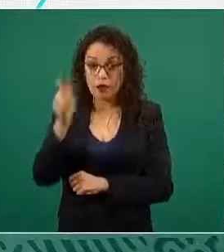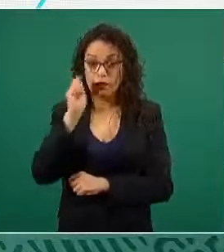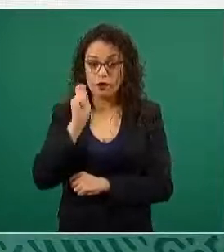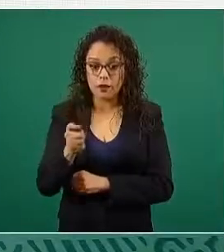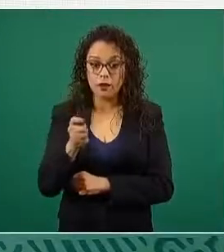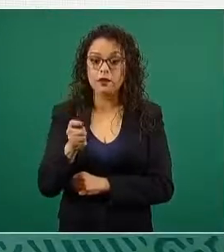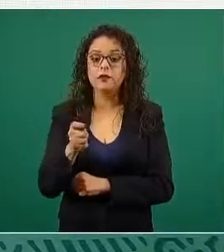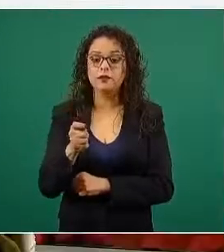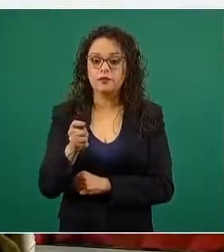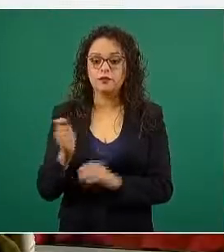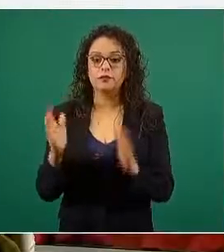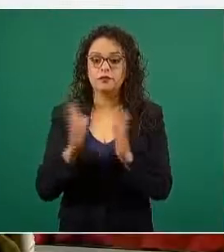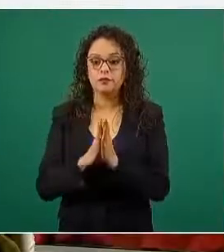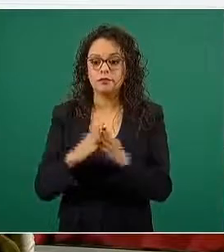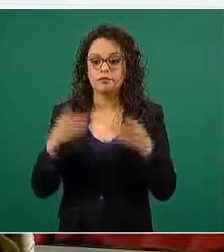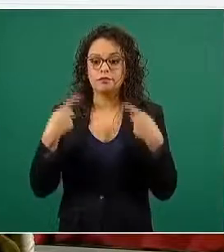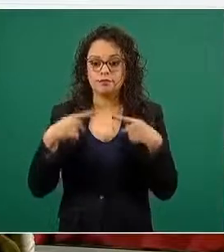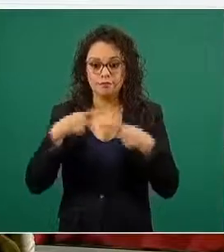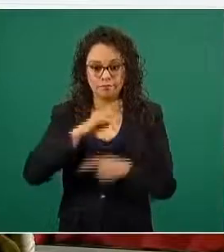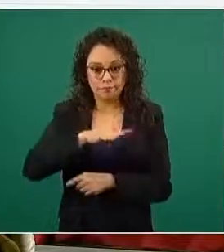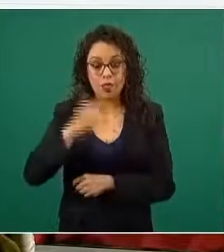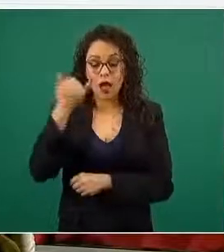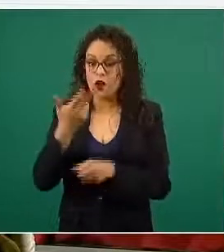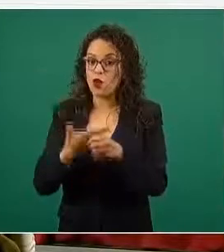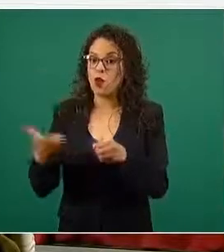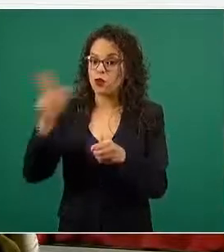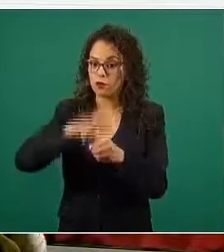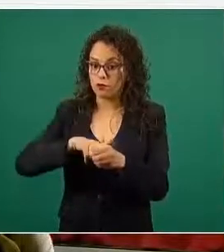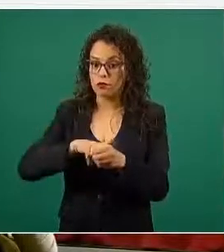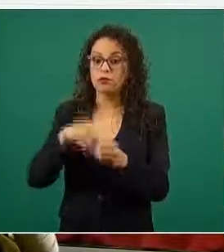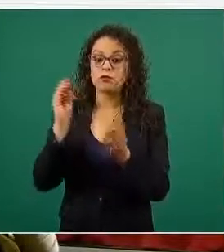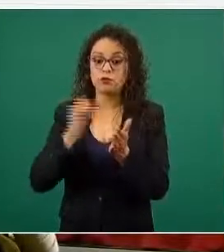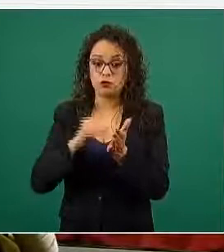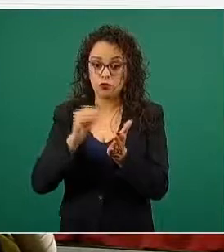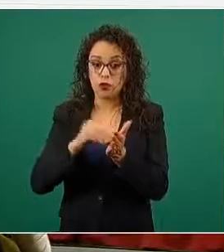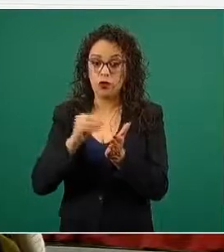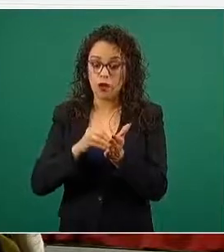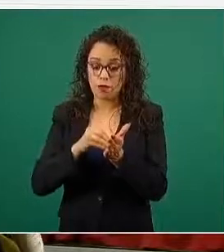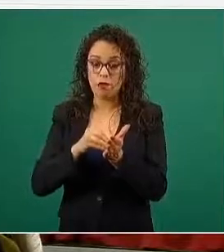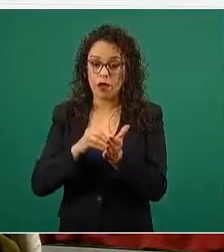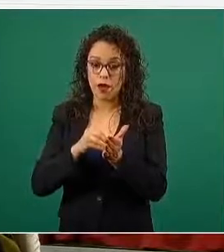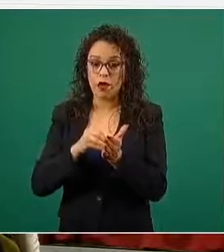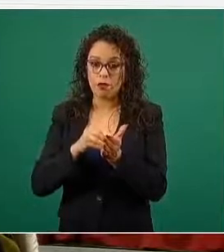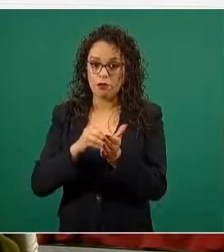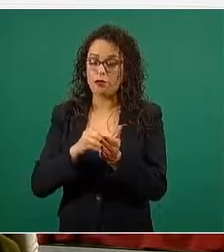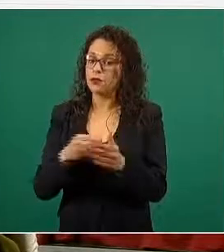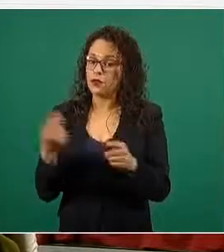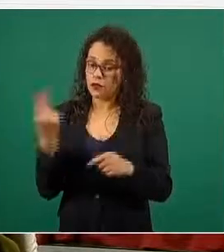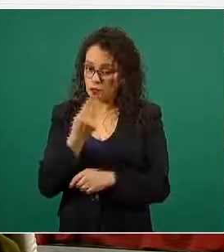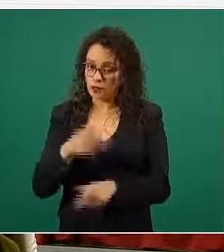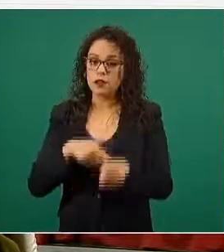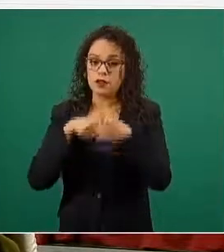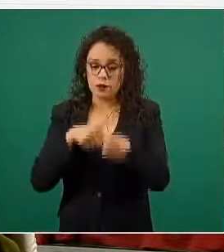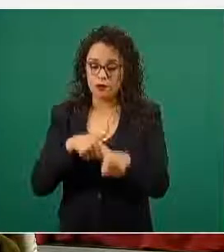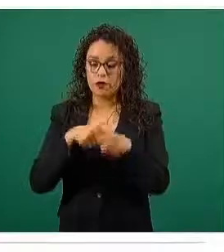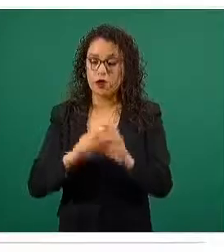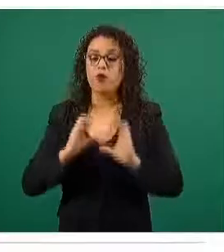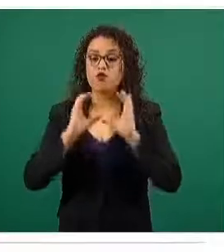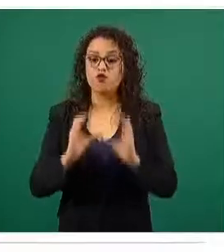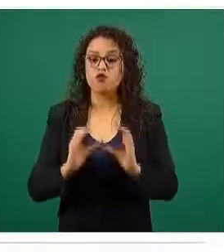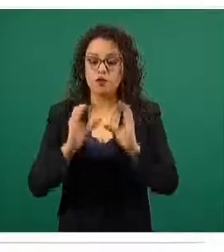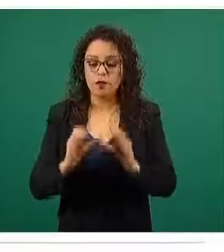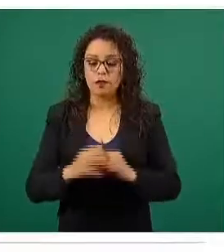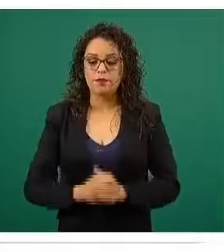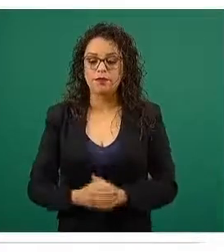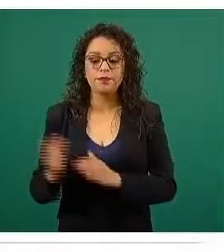la siguiente, y en la hospitalización. Todavía es una tendencia menor, pero hay que cuidarla. La siguiente.